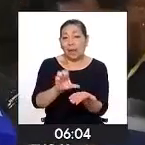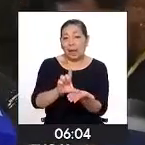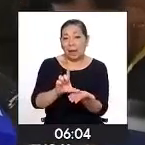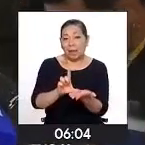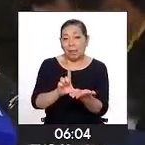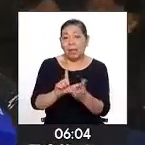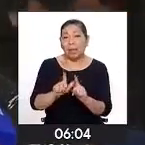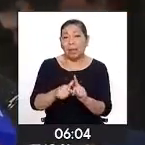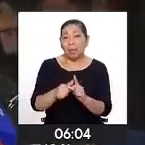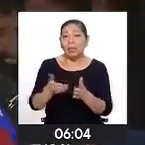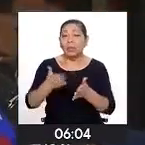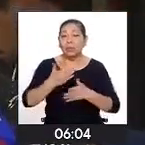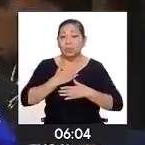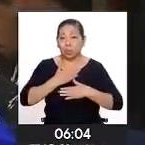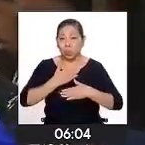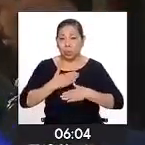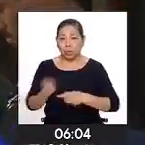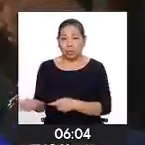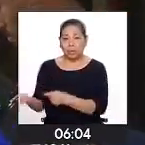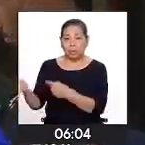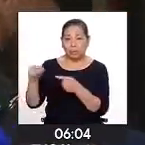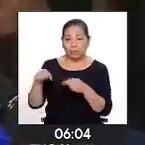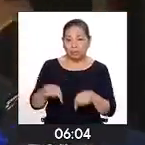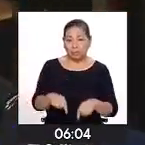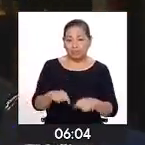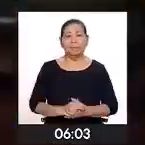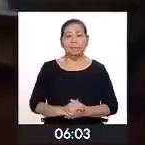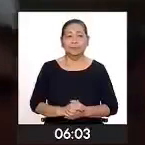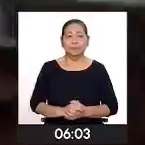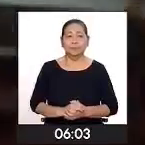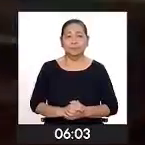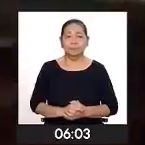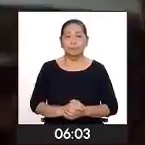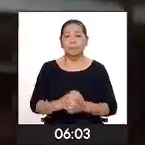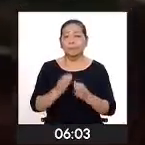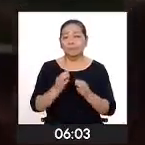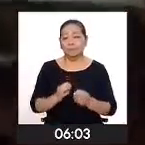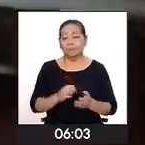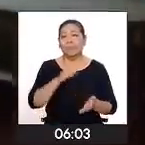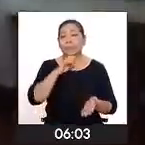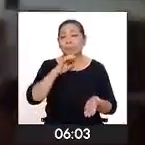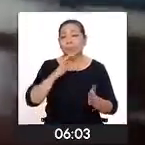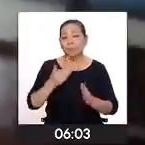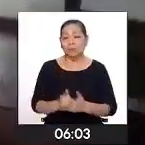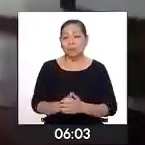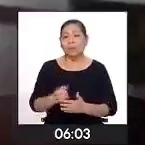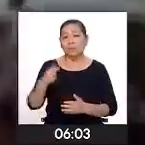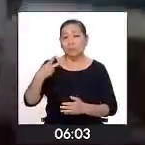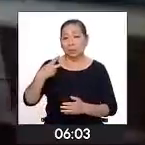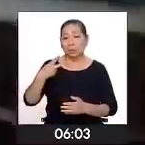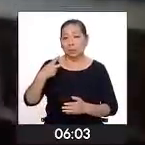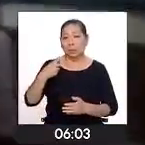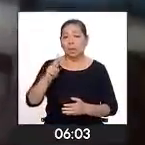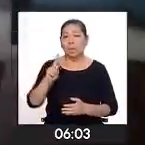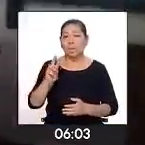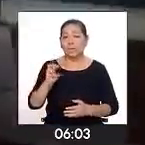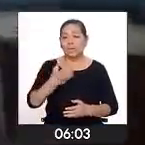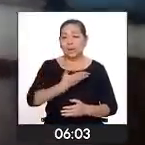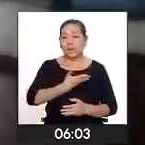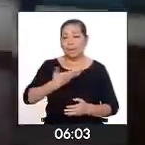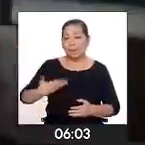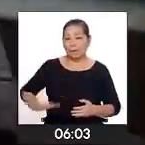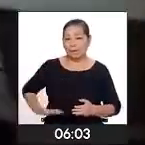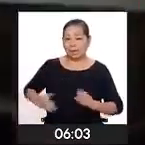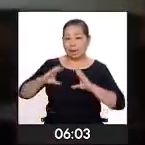lado, distinguido ex congresista, nos dirigimos a usted con la enorme preocupación de haber tomado